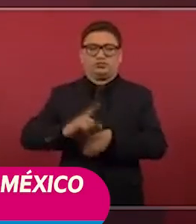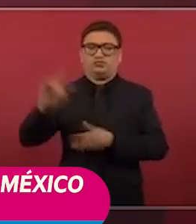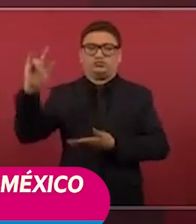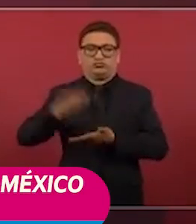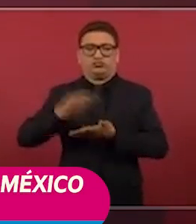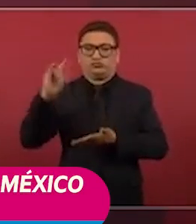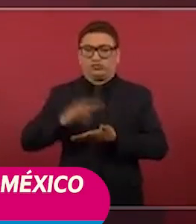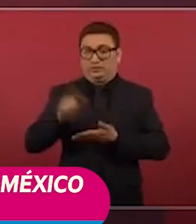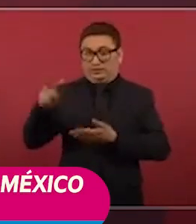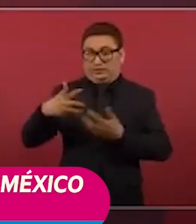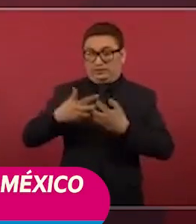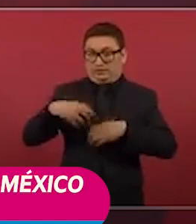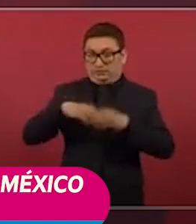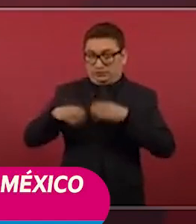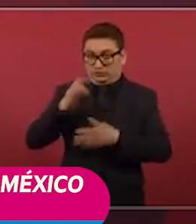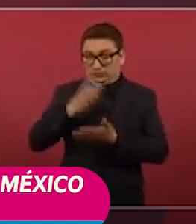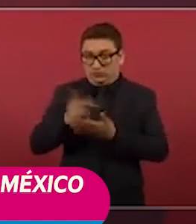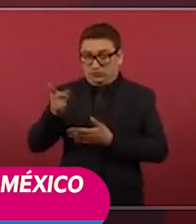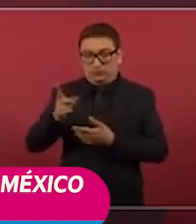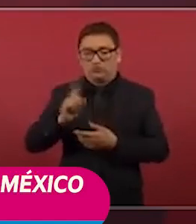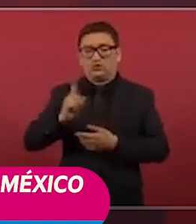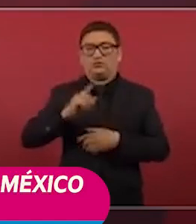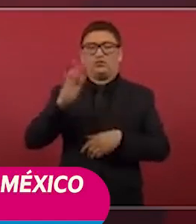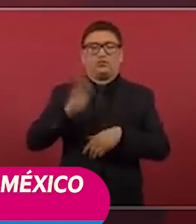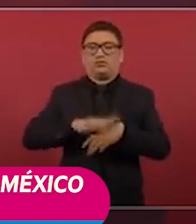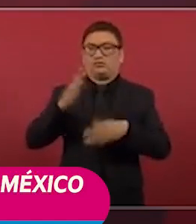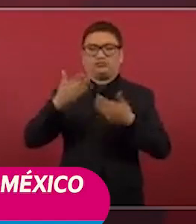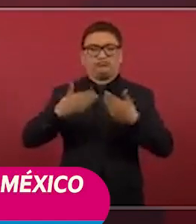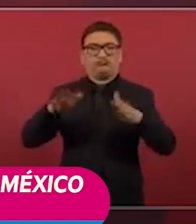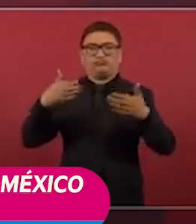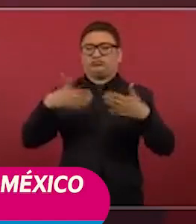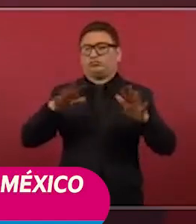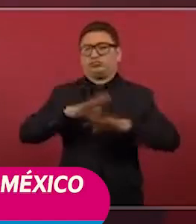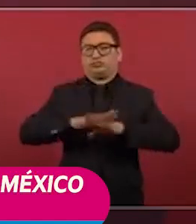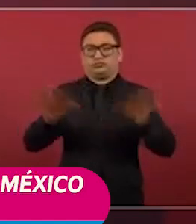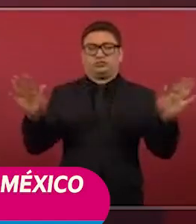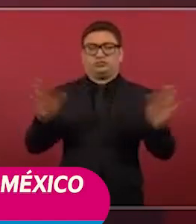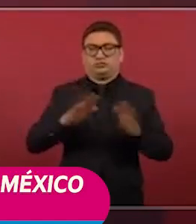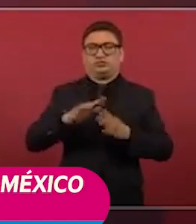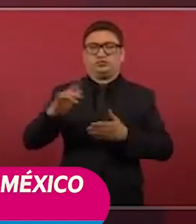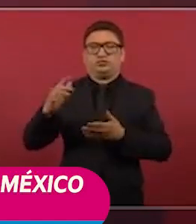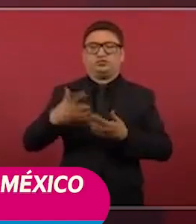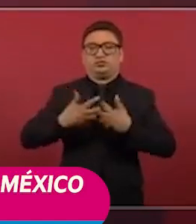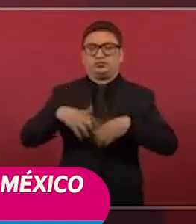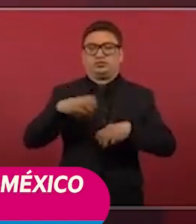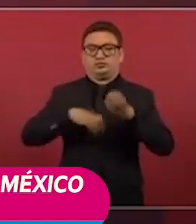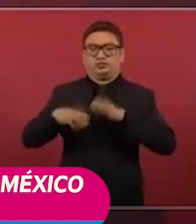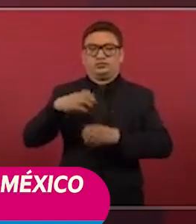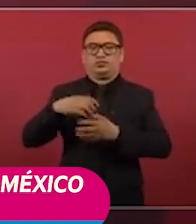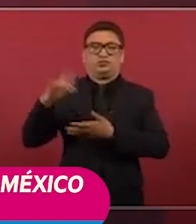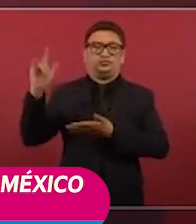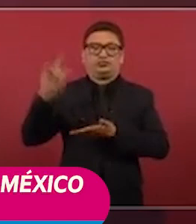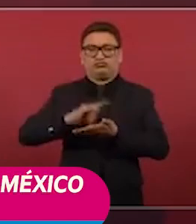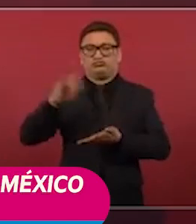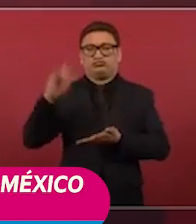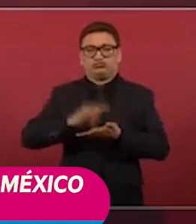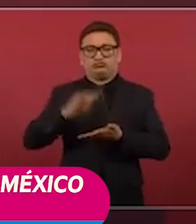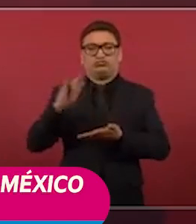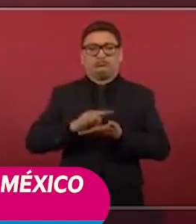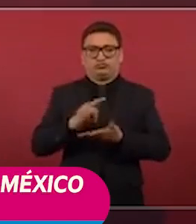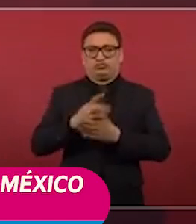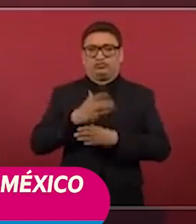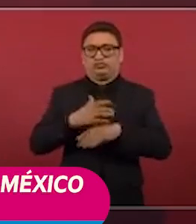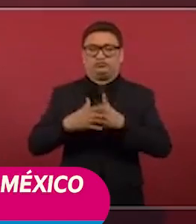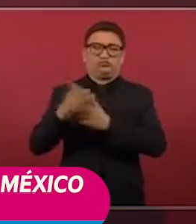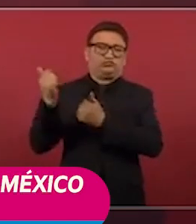es esta empresa, ya todas las empresas que se dedican a la carga aérea van a llegar